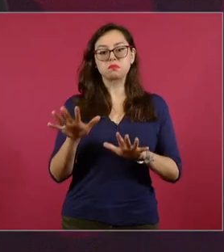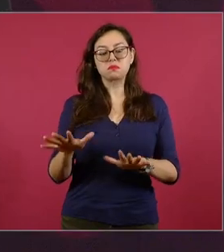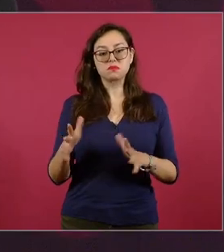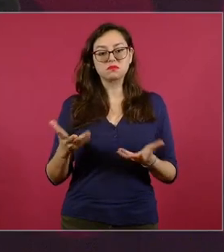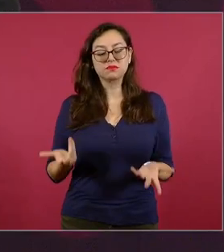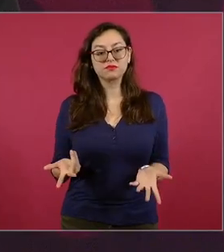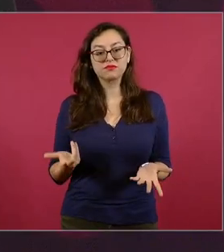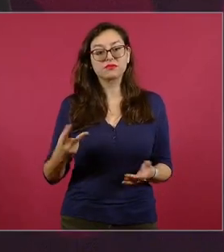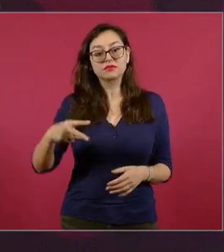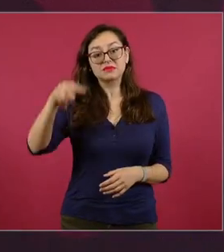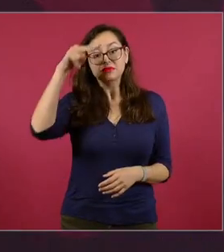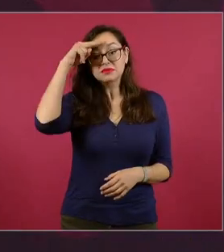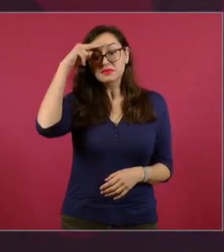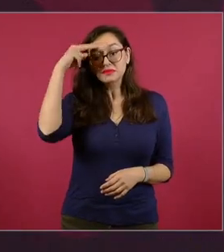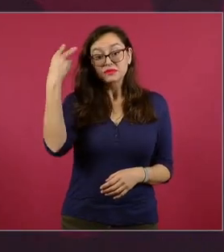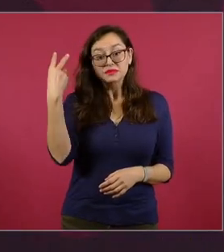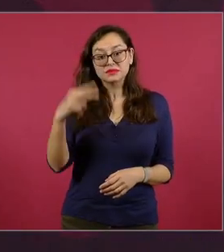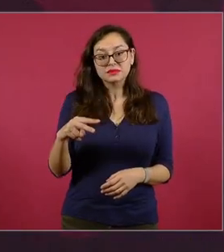está